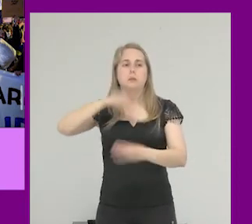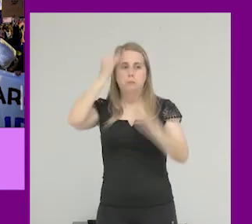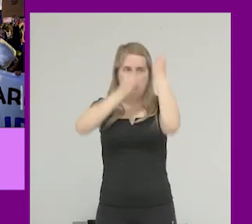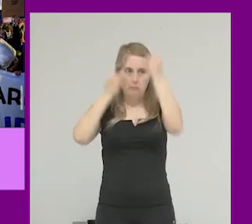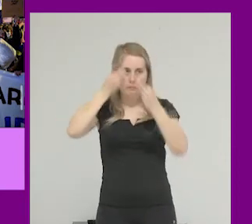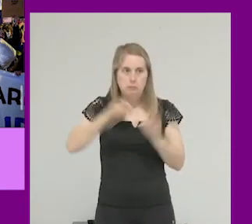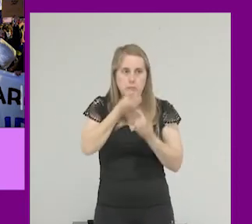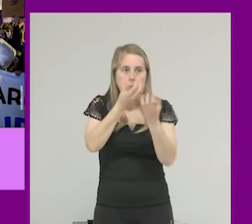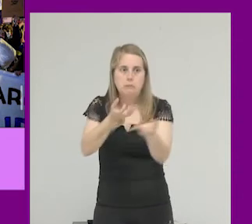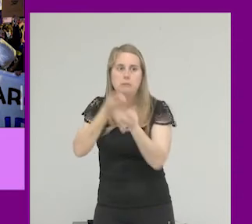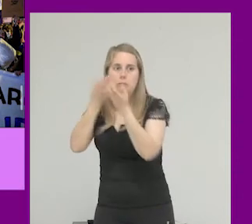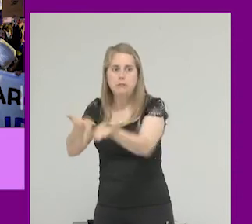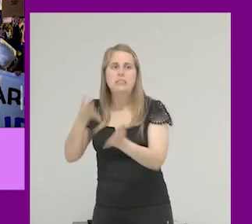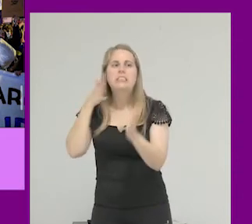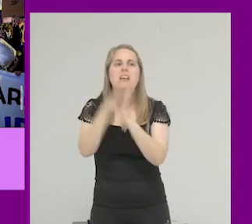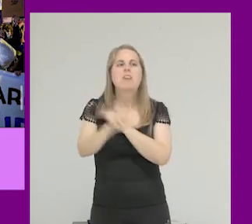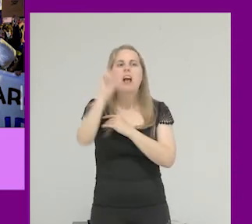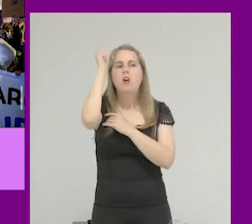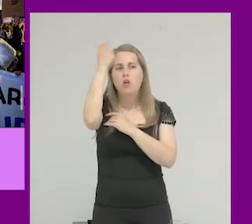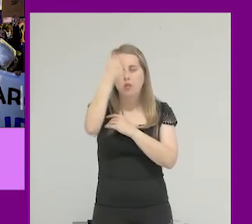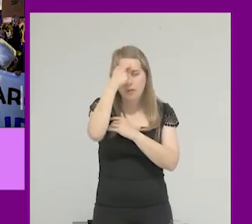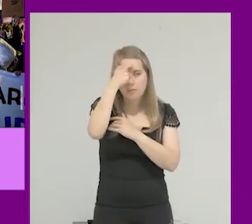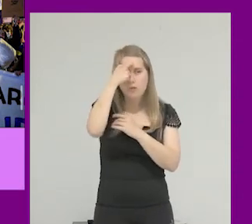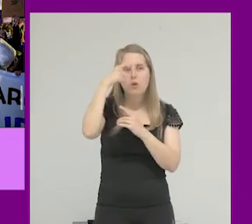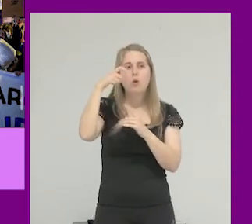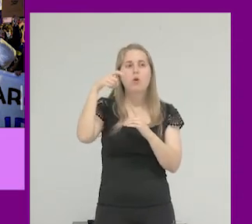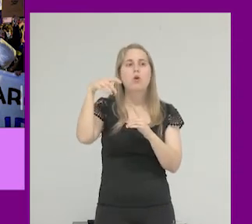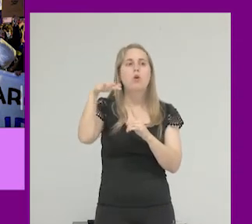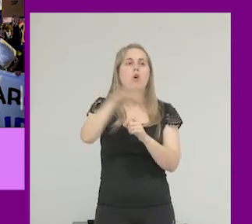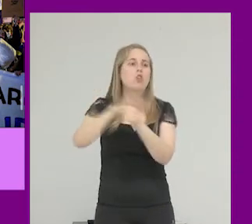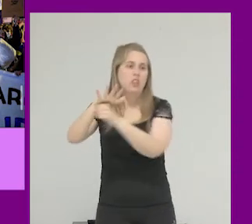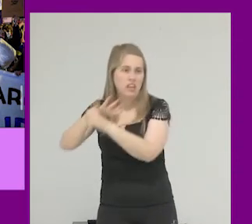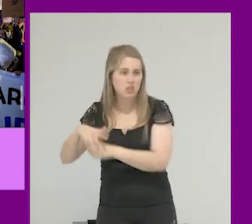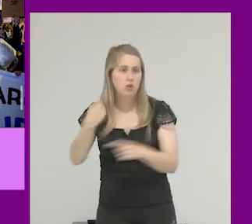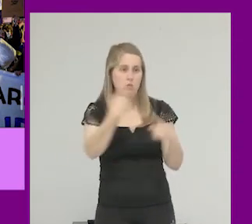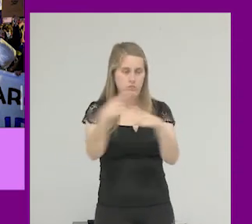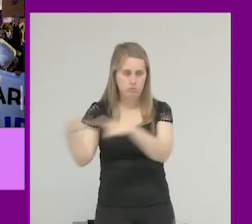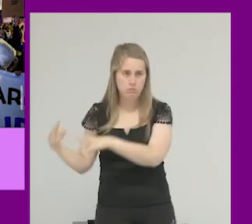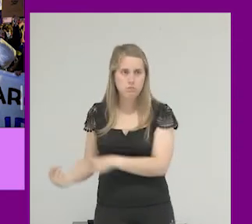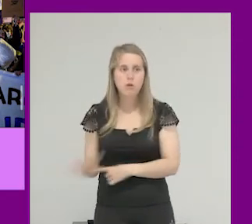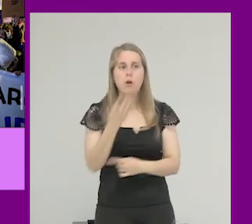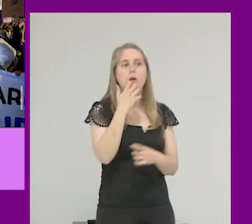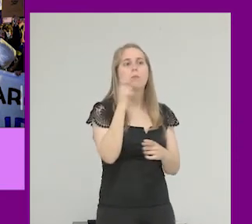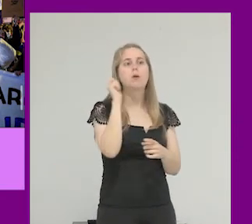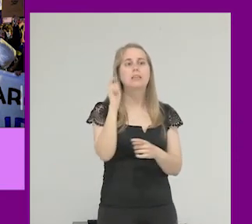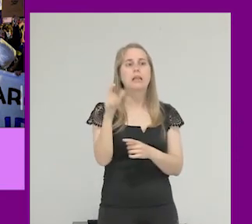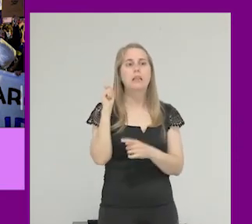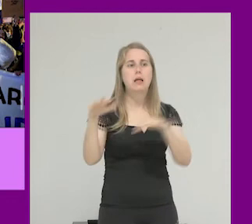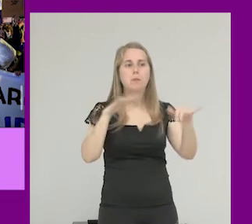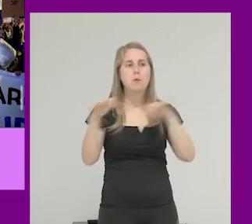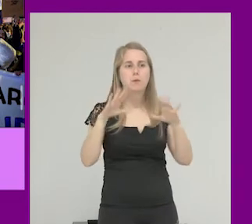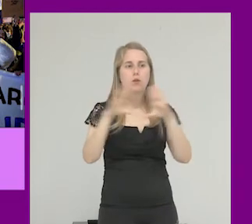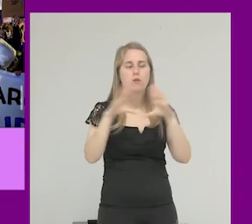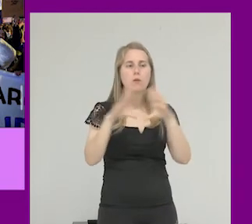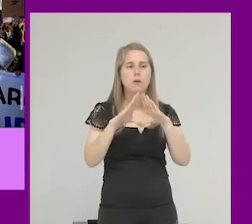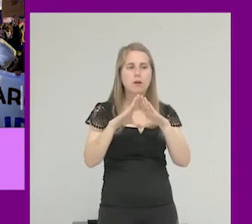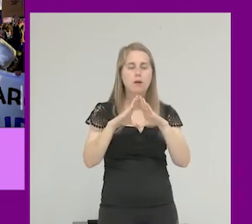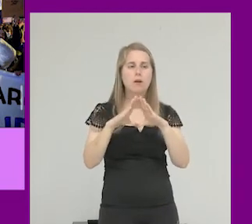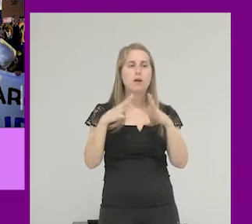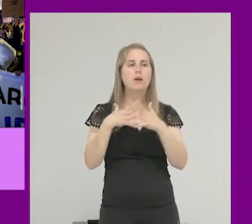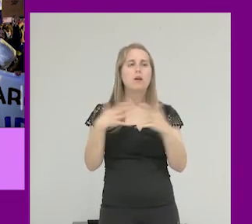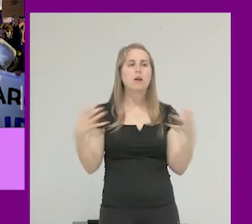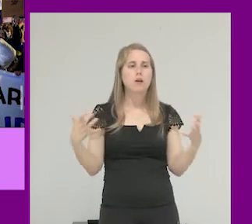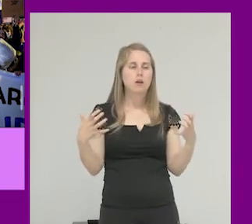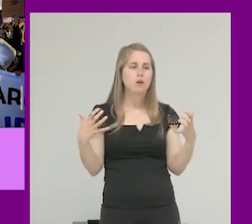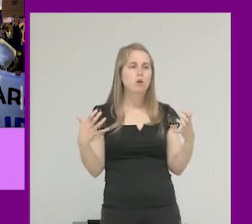importante transmitir qué significa el concepto en cada contexto. Uno de los lemas utilizados por el movimiento feminista es «Ninguna